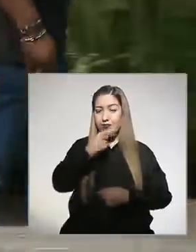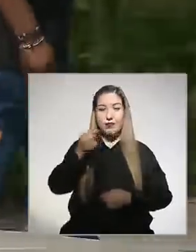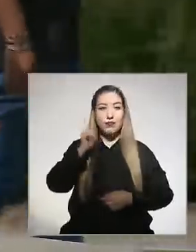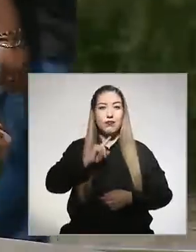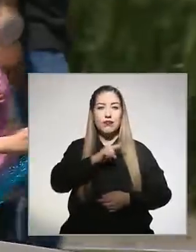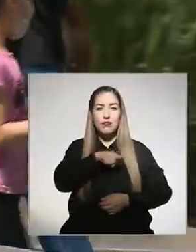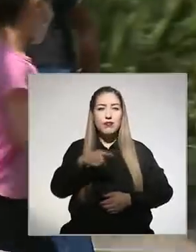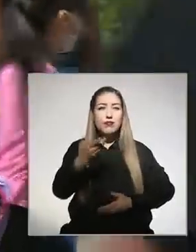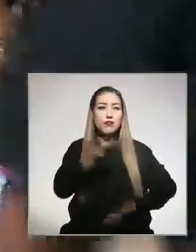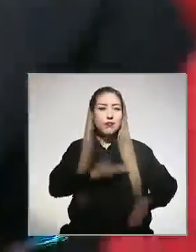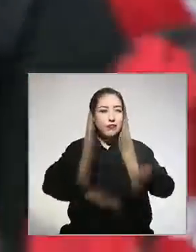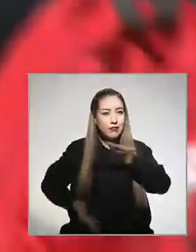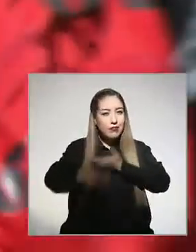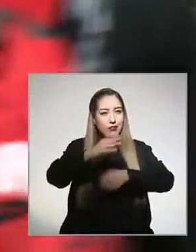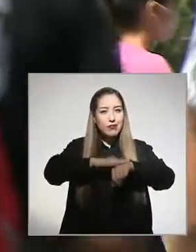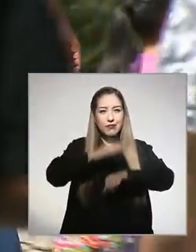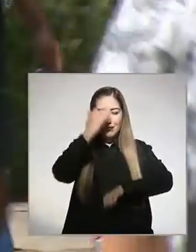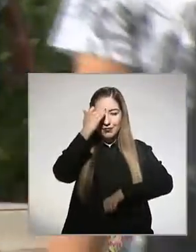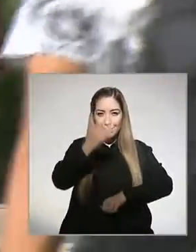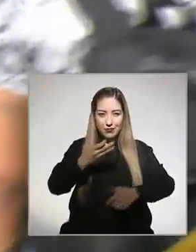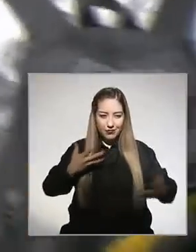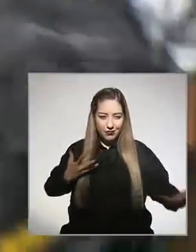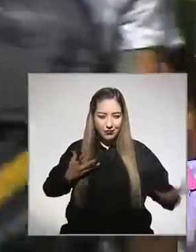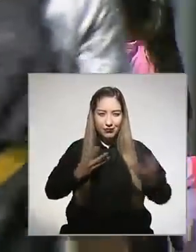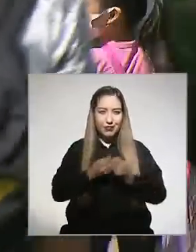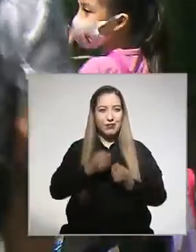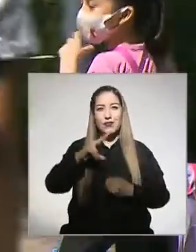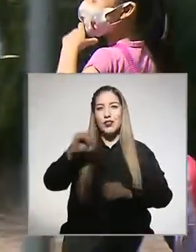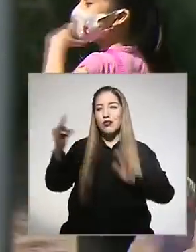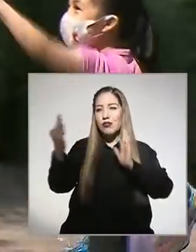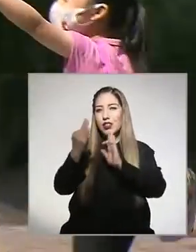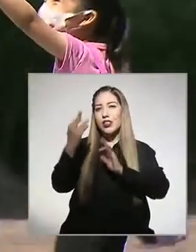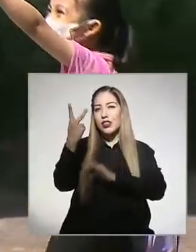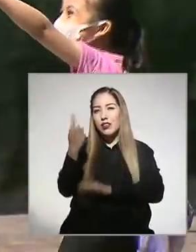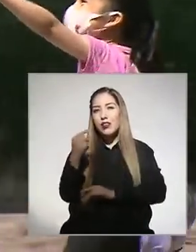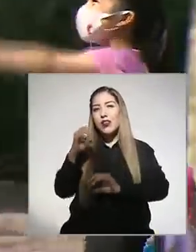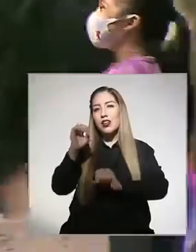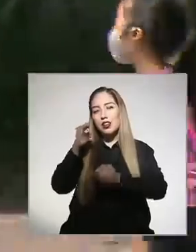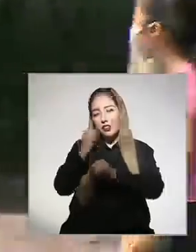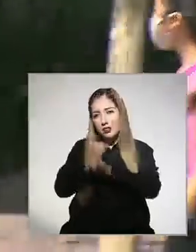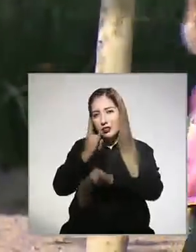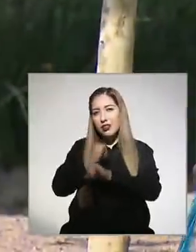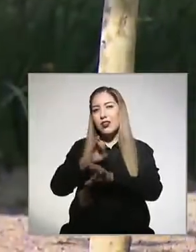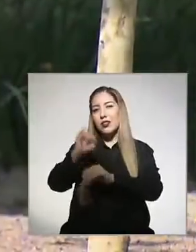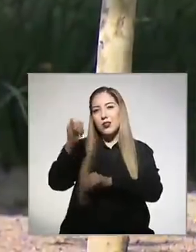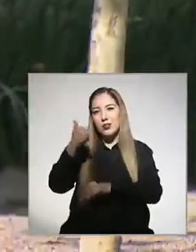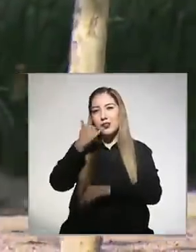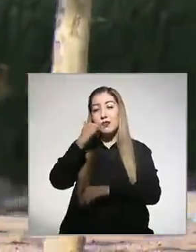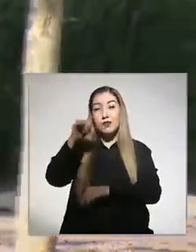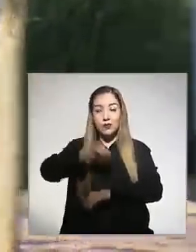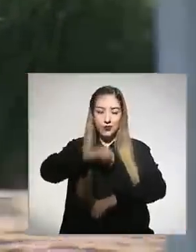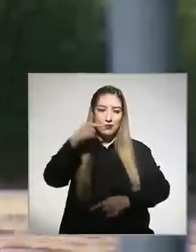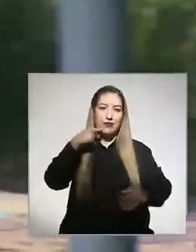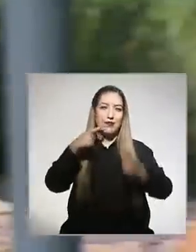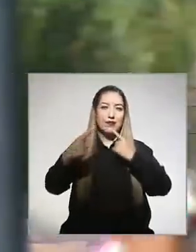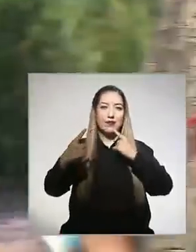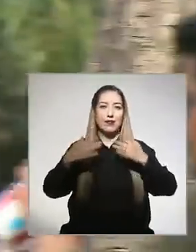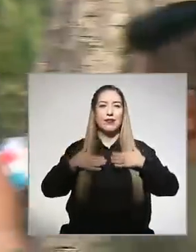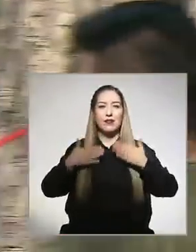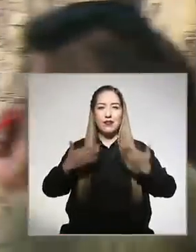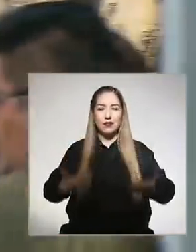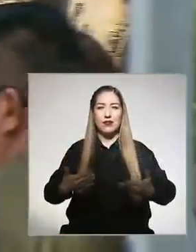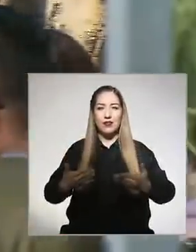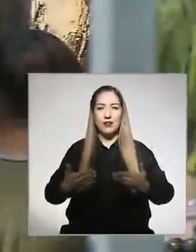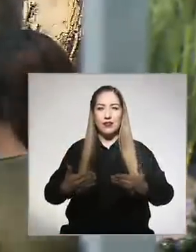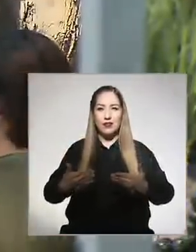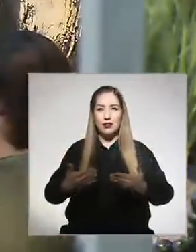y pasen más tiempo con nosotros y no frente a las pantallas. Hoy, en Diálogos en Confianza,